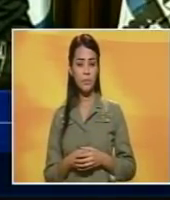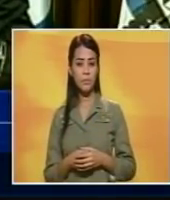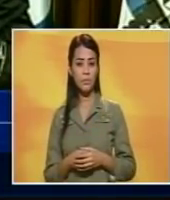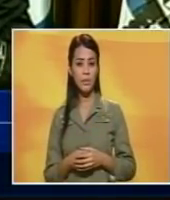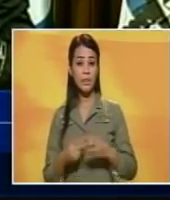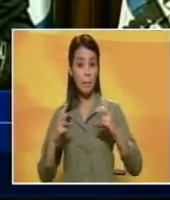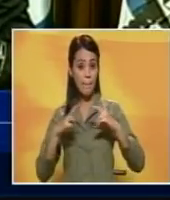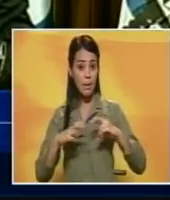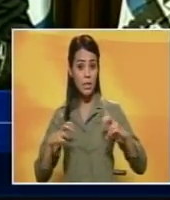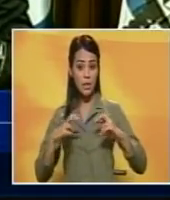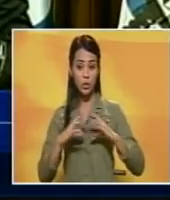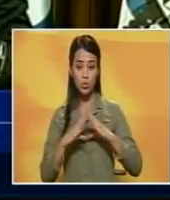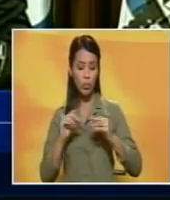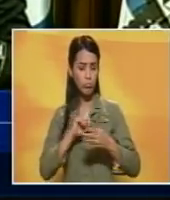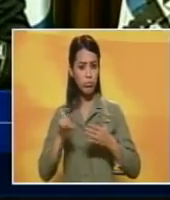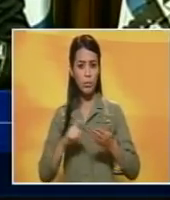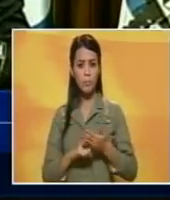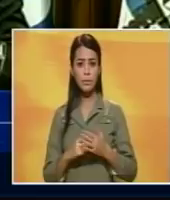recabando